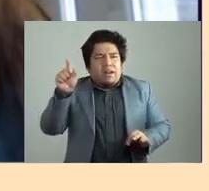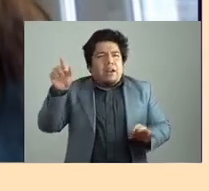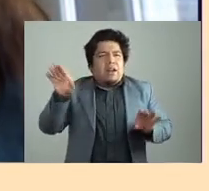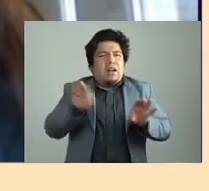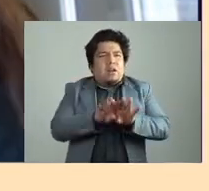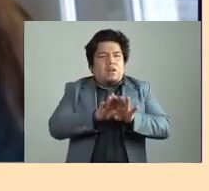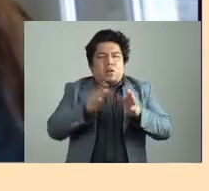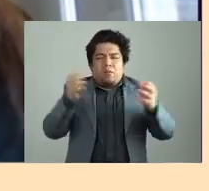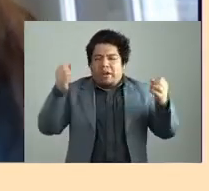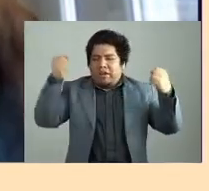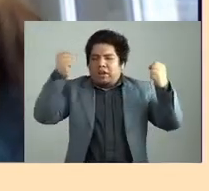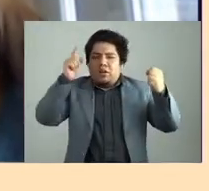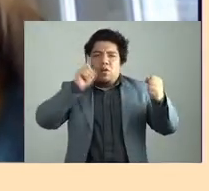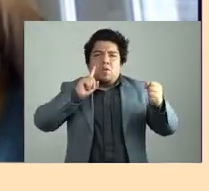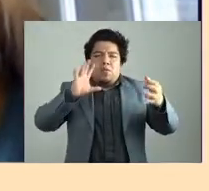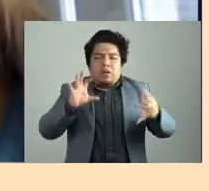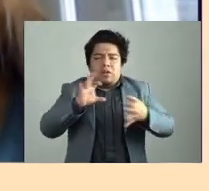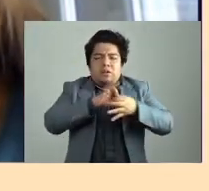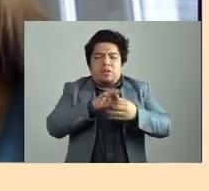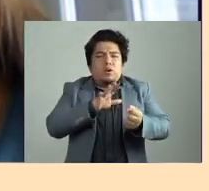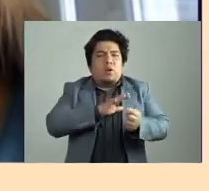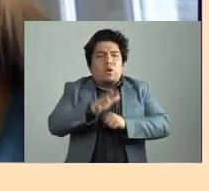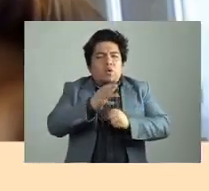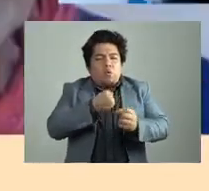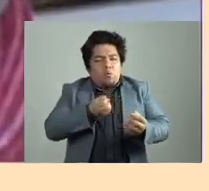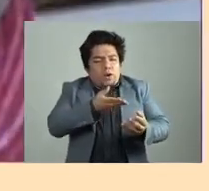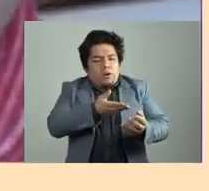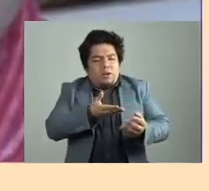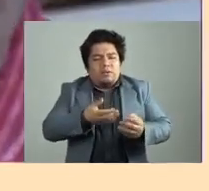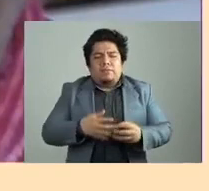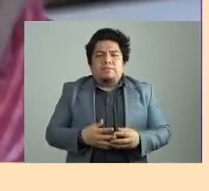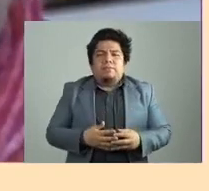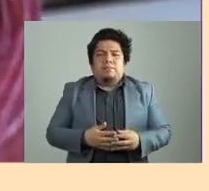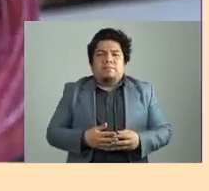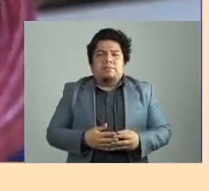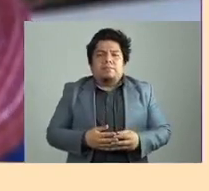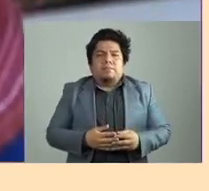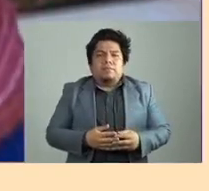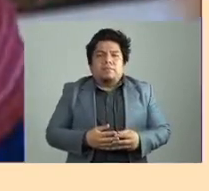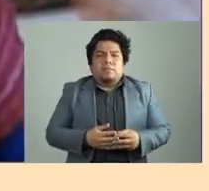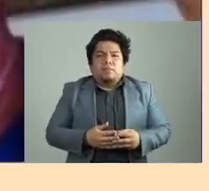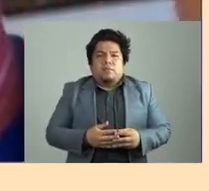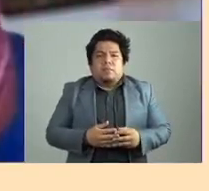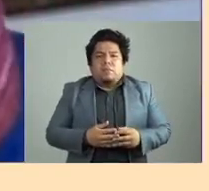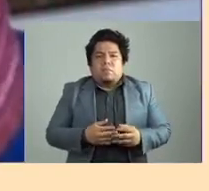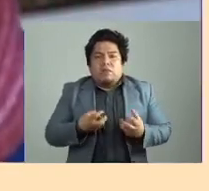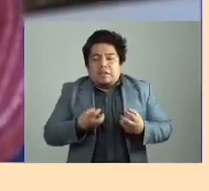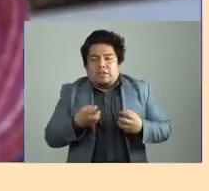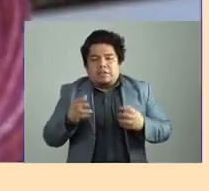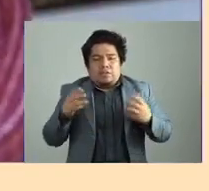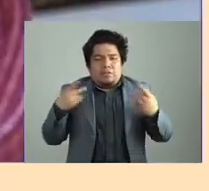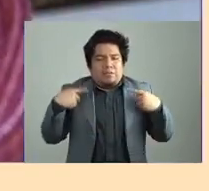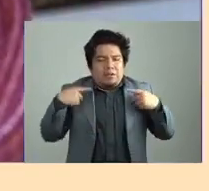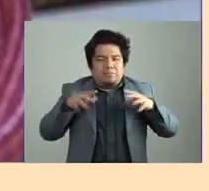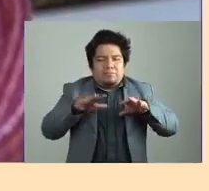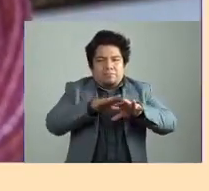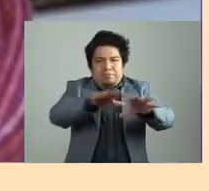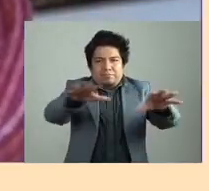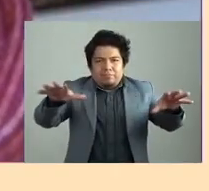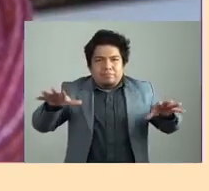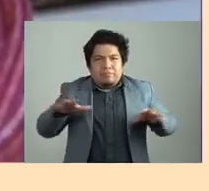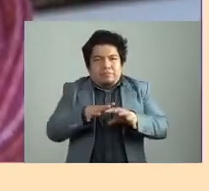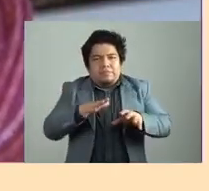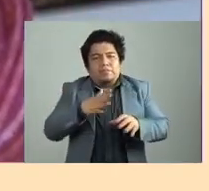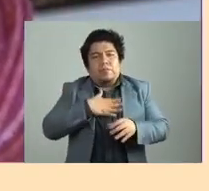política de los comunes y los comunes o muy importante bueno aquí el texto